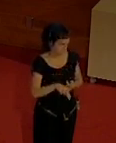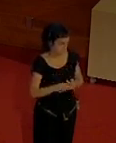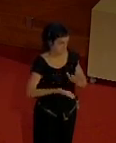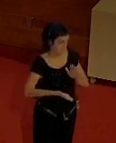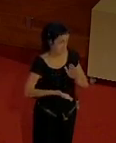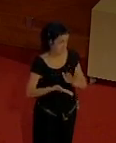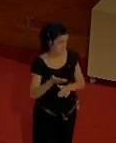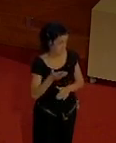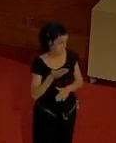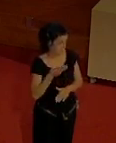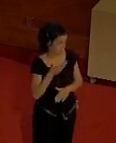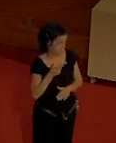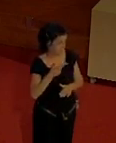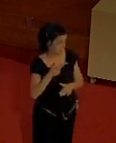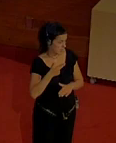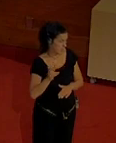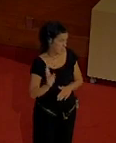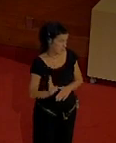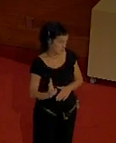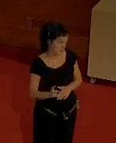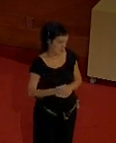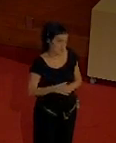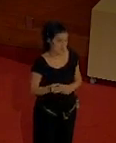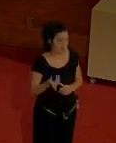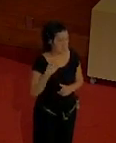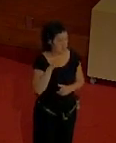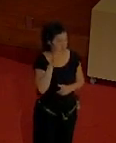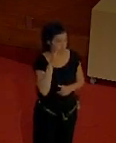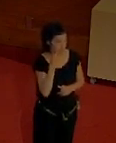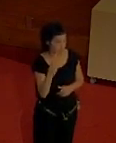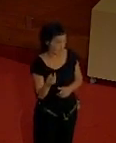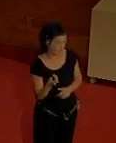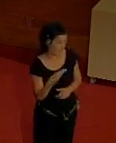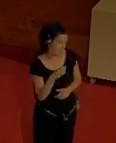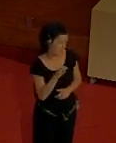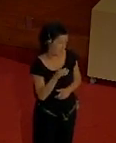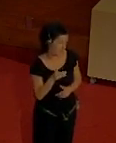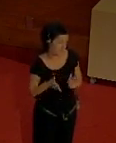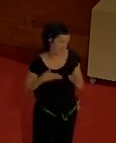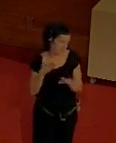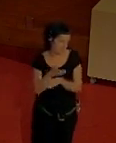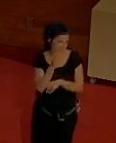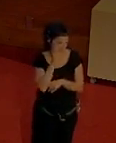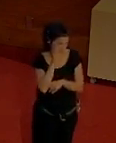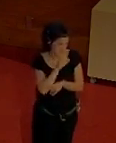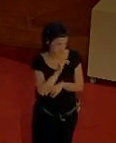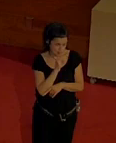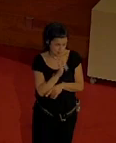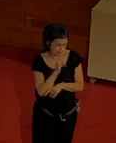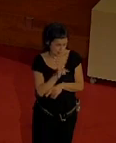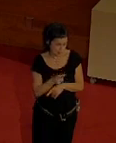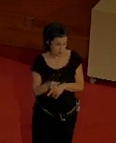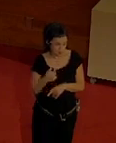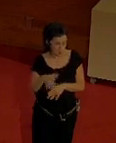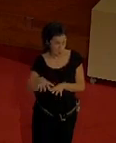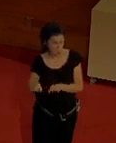Vietnam es un destino turístico cada vez más atractivo pero biden no va a hacer turismo seguramente es Vietnam O te lo llevas tú o me lo